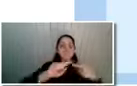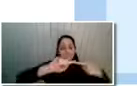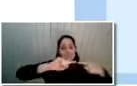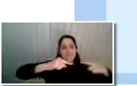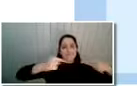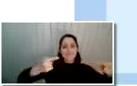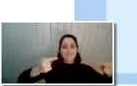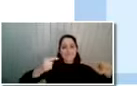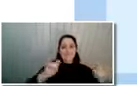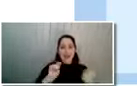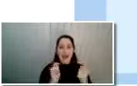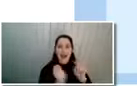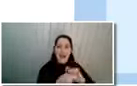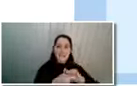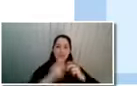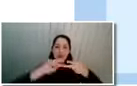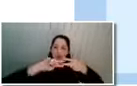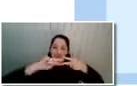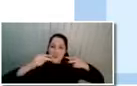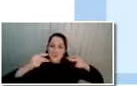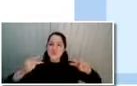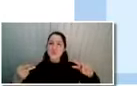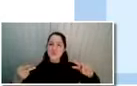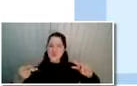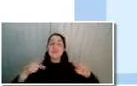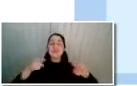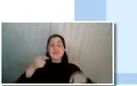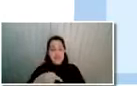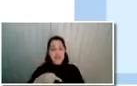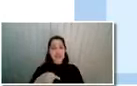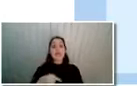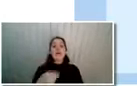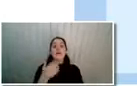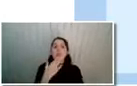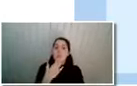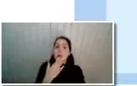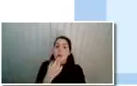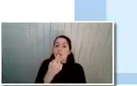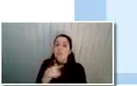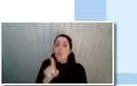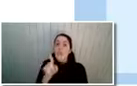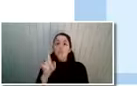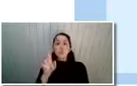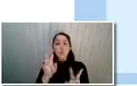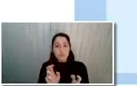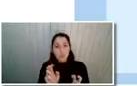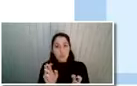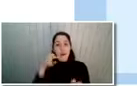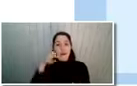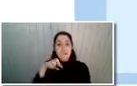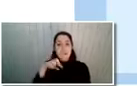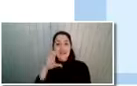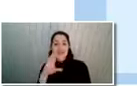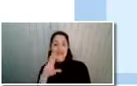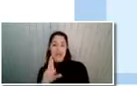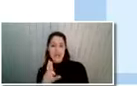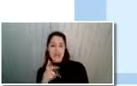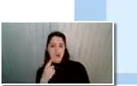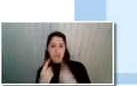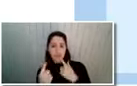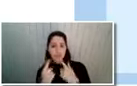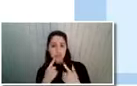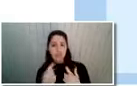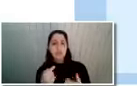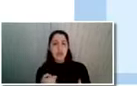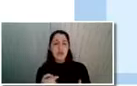DNA, y lo otro es que esta es una PCR cuantitativa, o sea, nosotros no vemos esta bandita que yo les mostraba en gel en el laboratorio. Lo